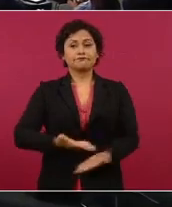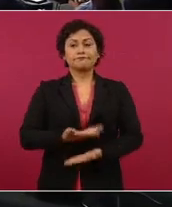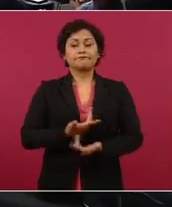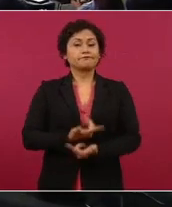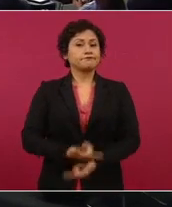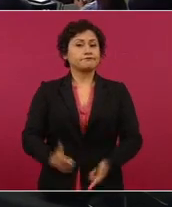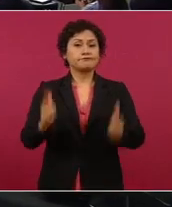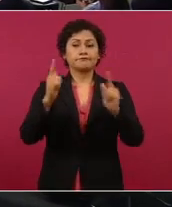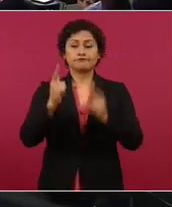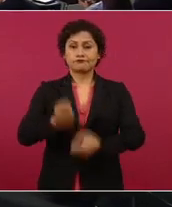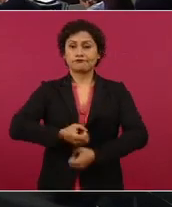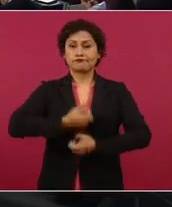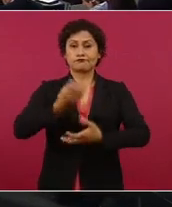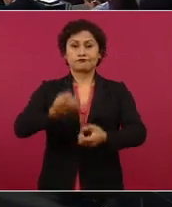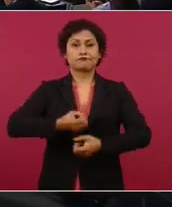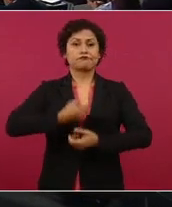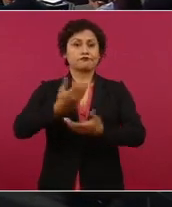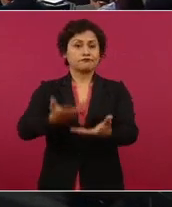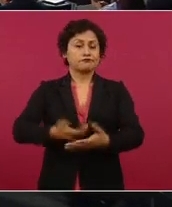aquí